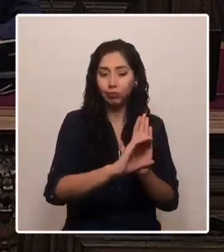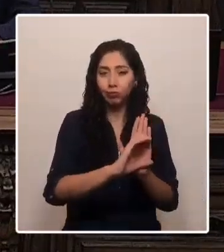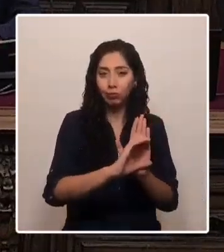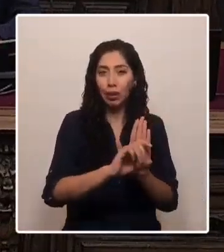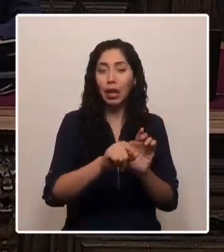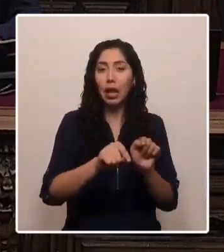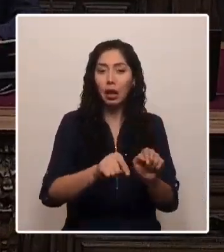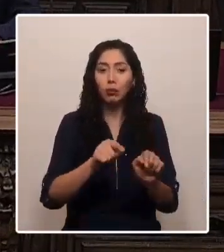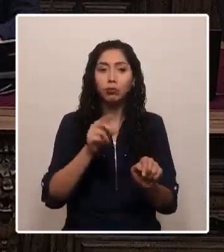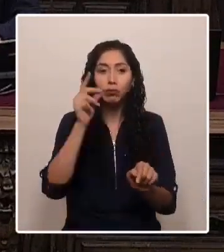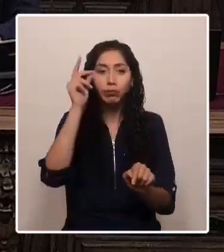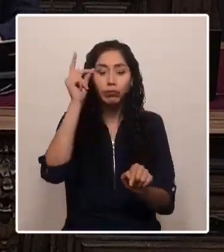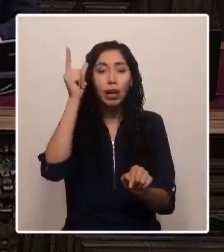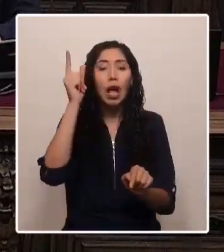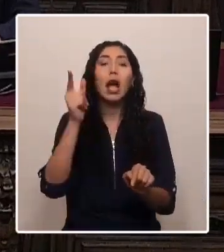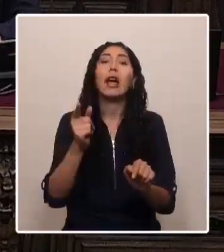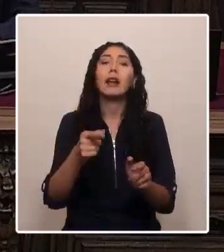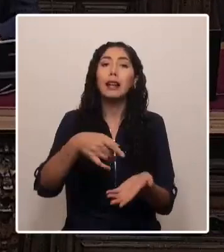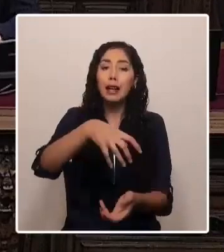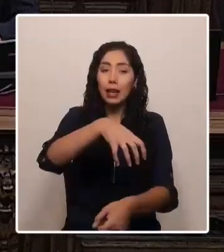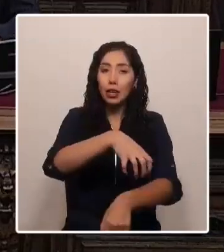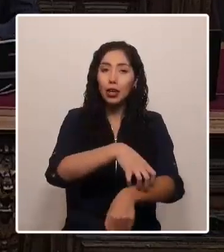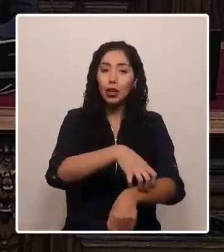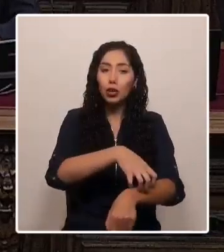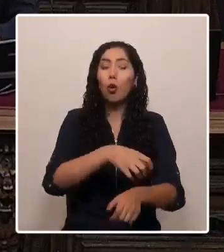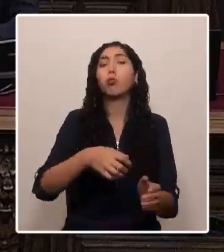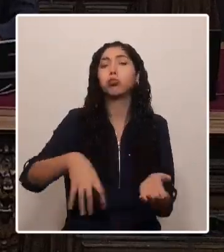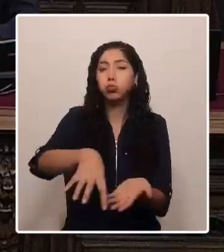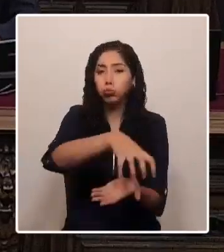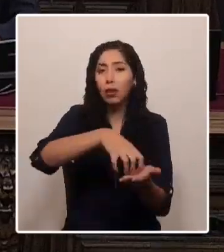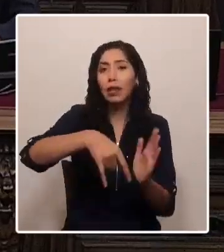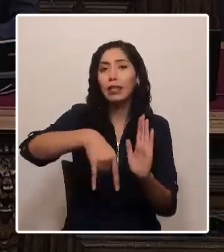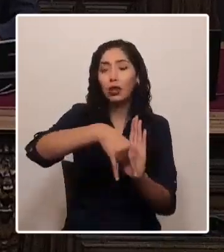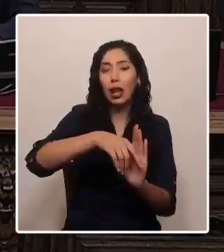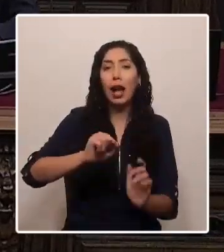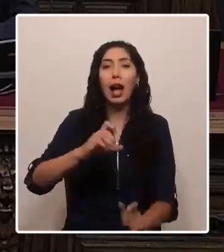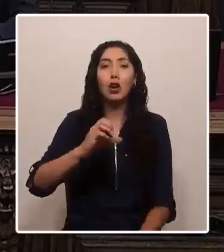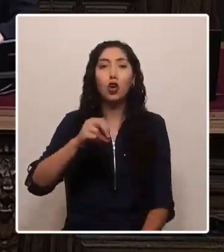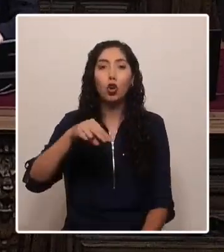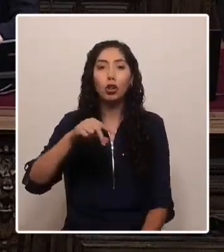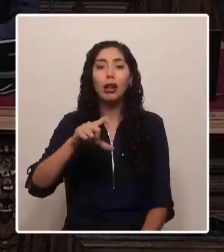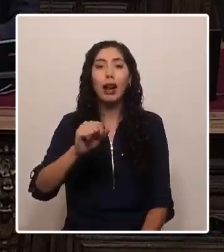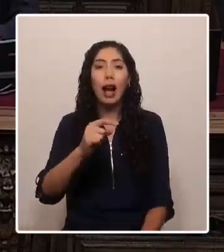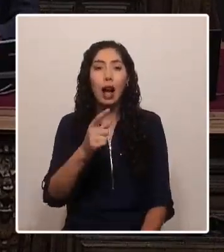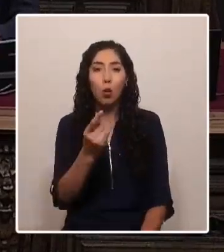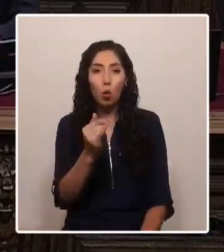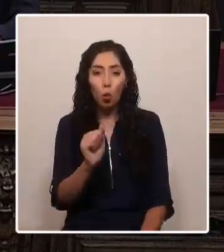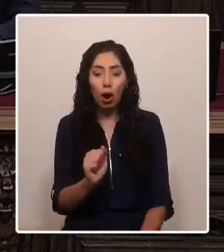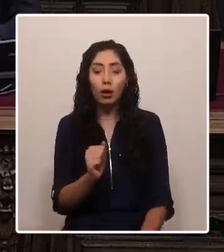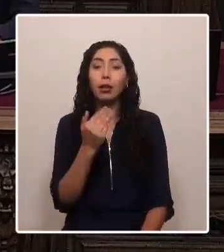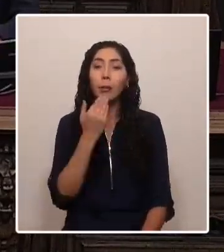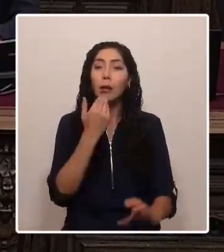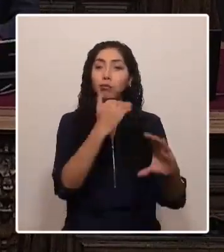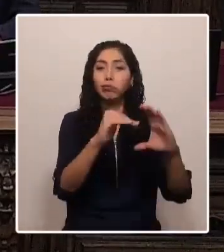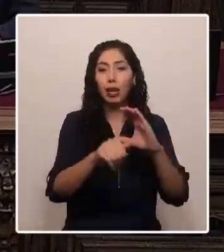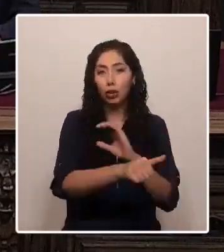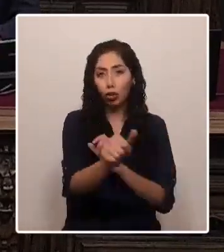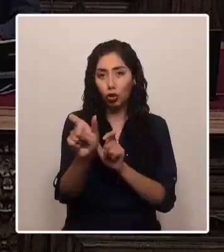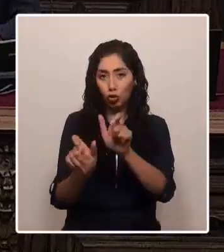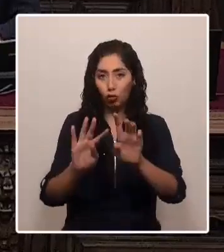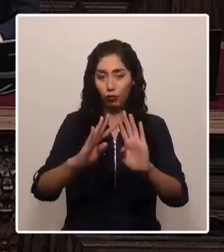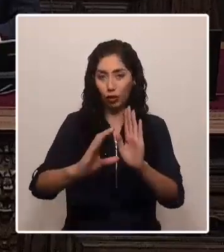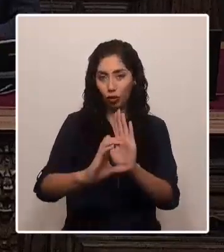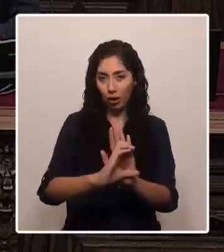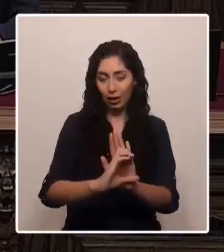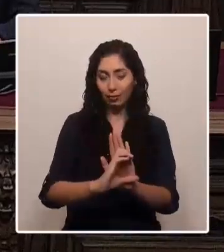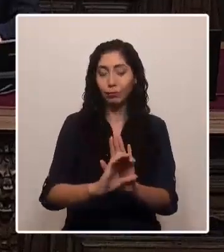Aconcagua, que también queda a disposición de las señoras y señores convencionales. Esa es toda la cuenta, señora presidenta. Muchas gracias,